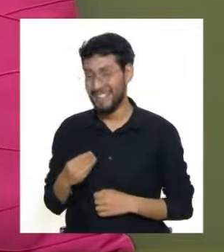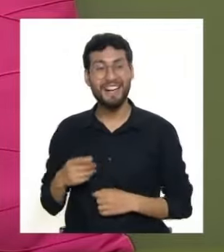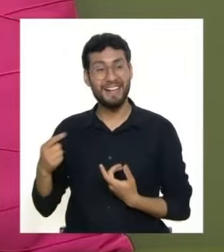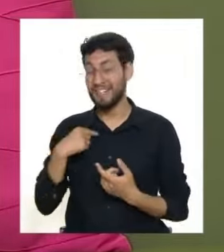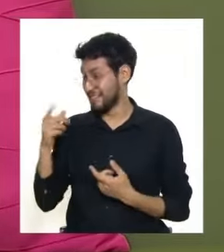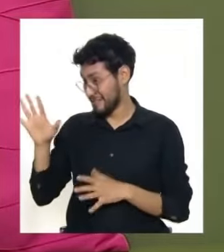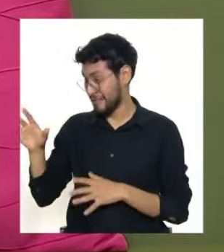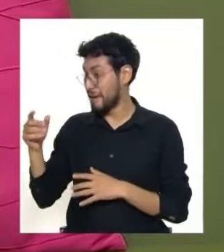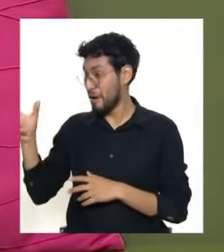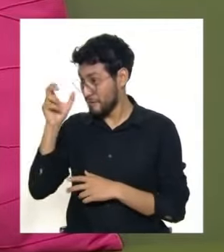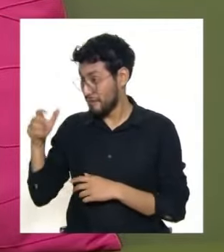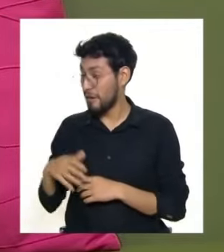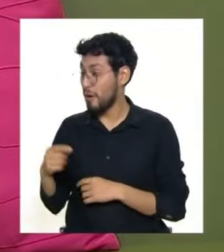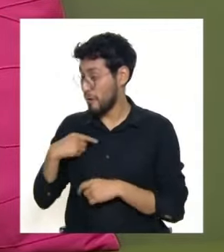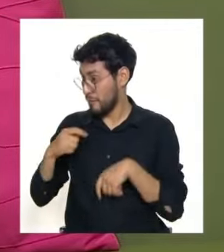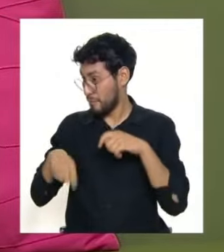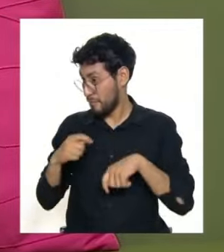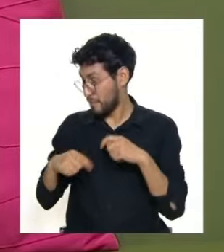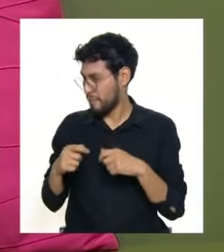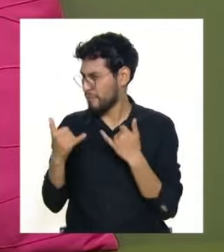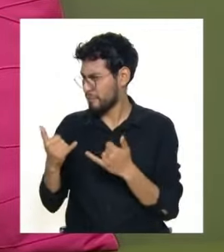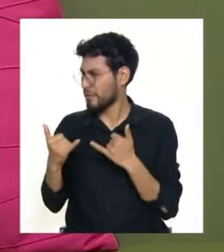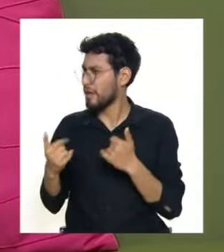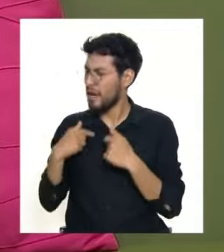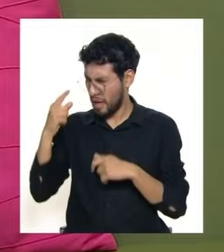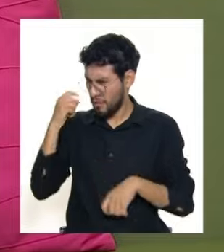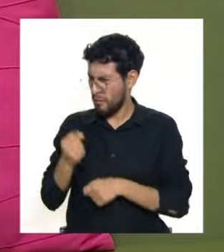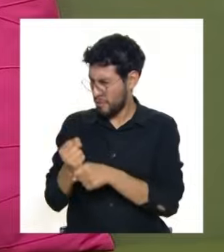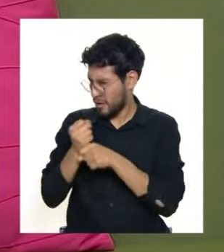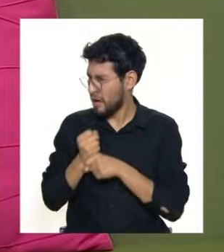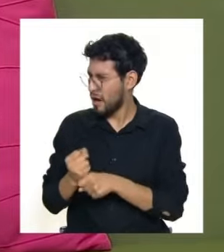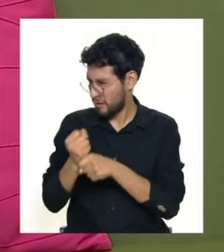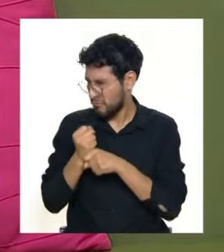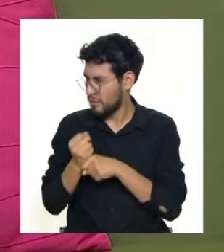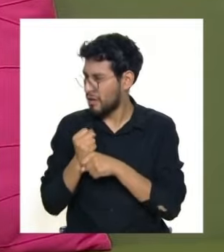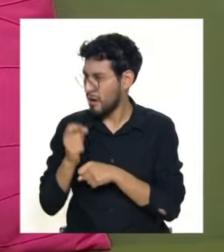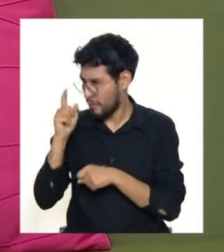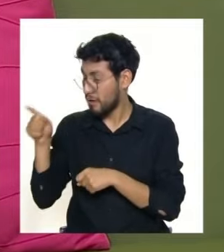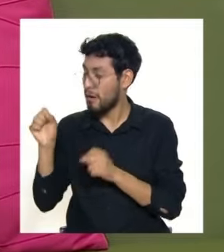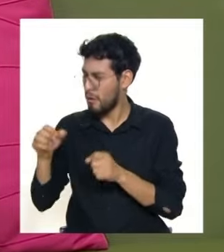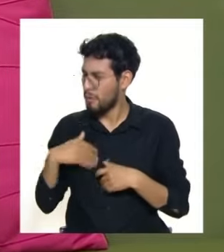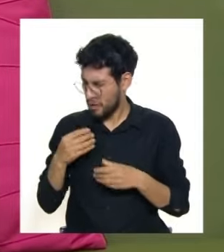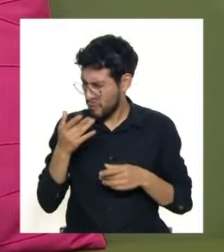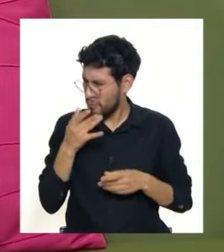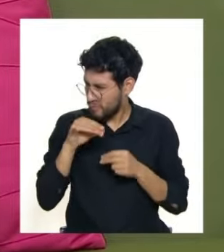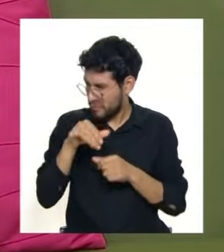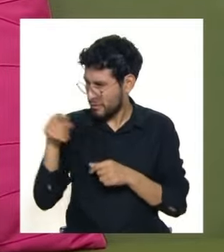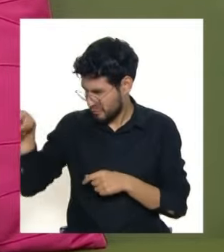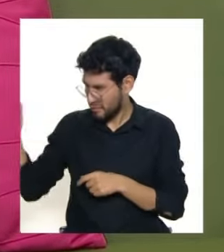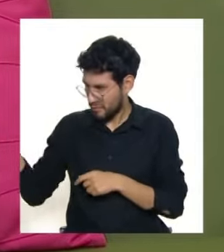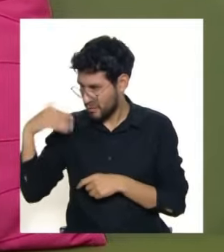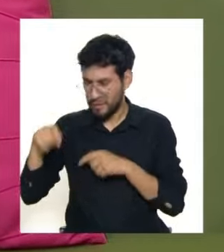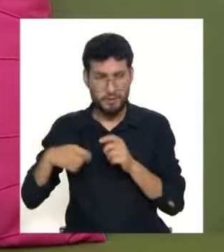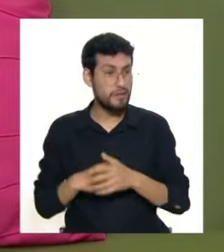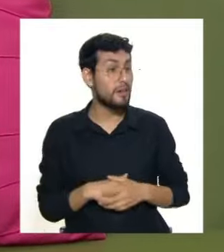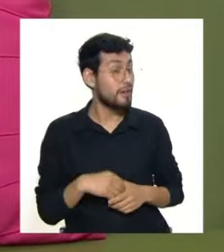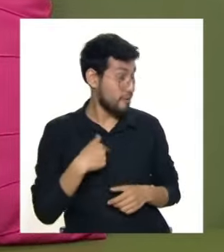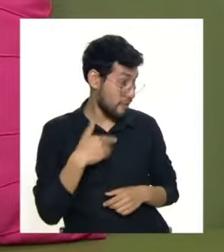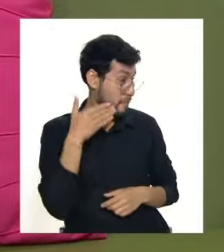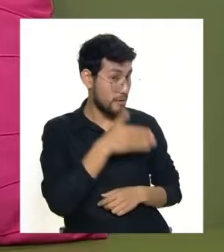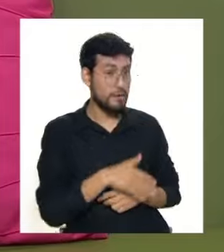Escúchame, merenguero. Te estoy preparando un chaufita amazónico. Así que voy a echarle la sazón y ahorita te espero en la cocina. ¿Y el cuy? ¿Hay